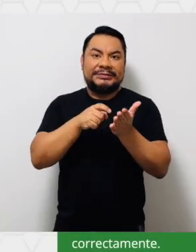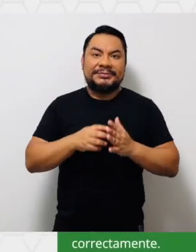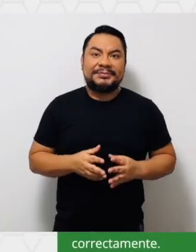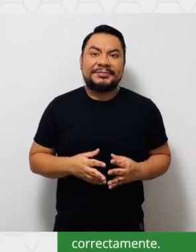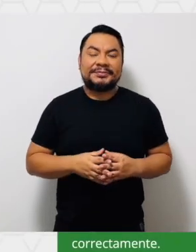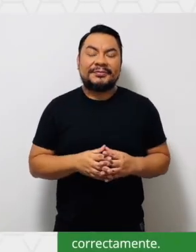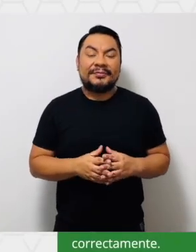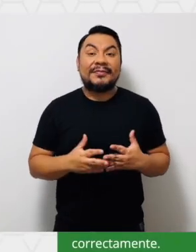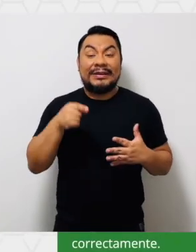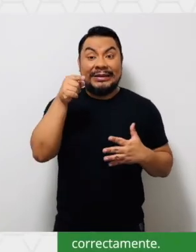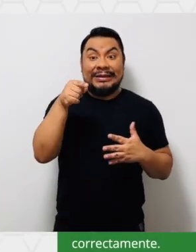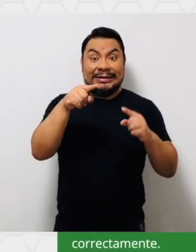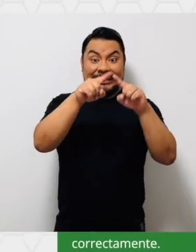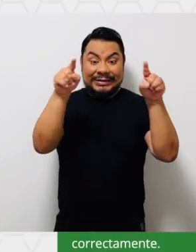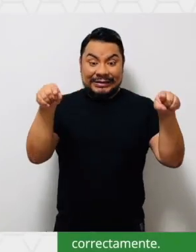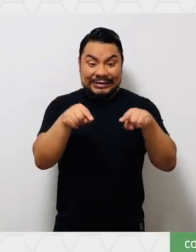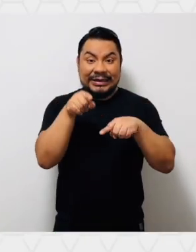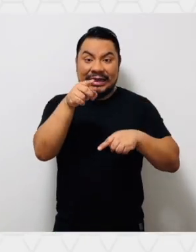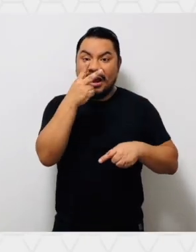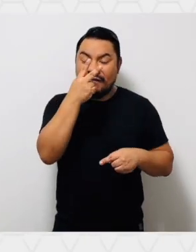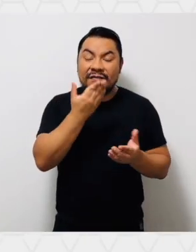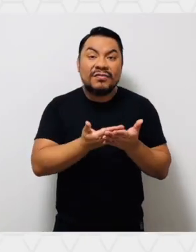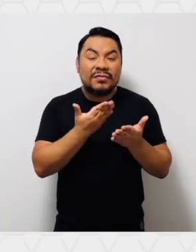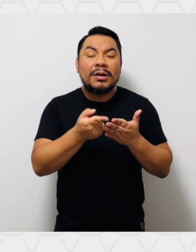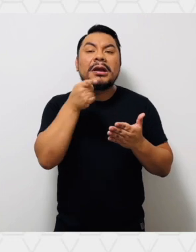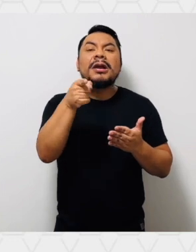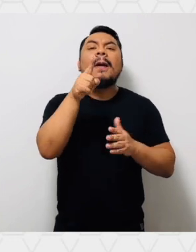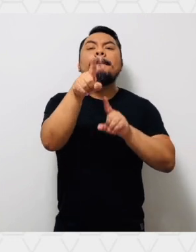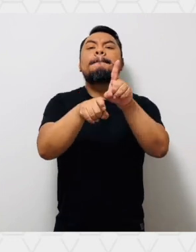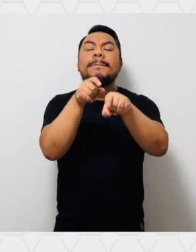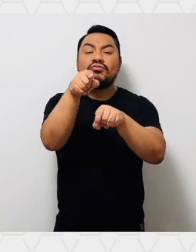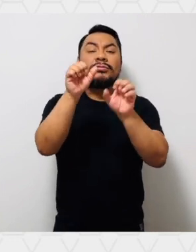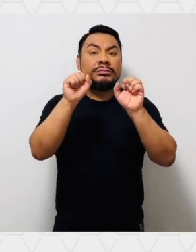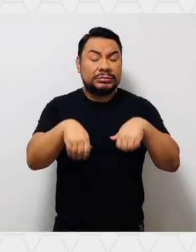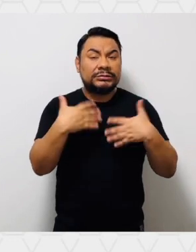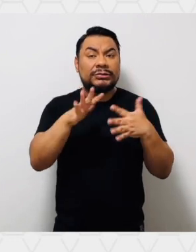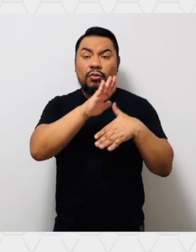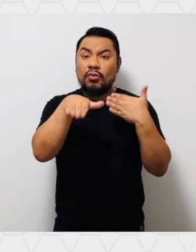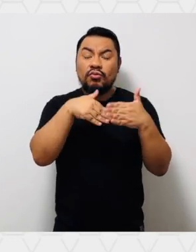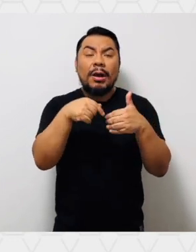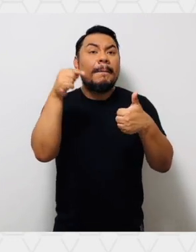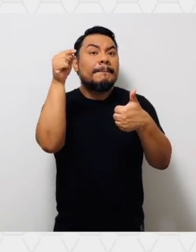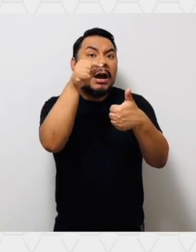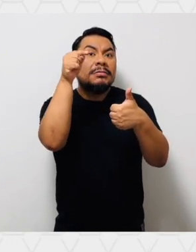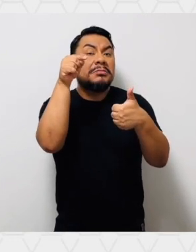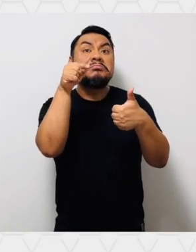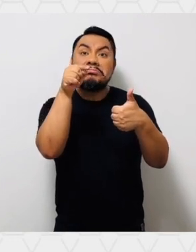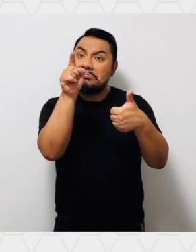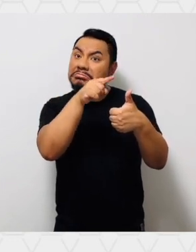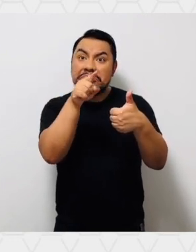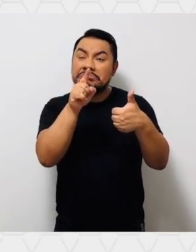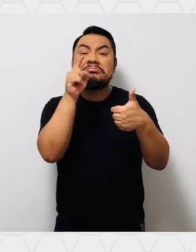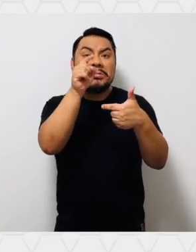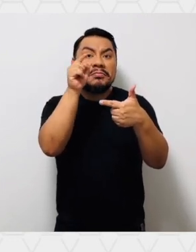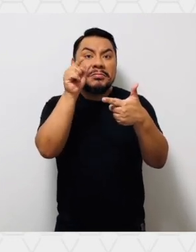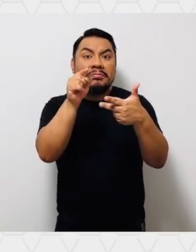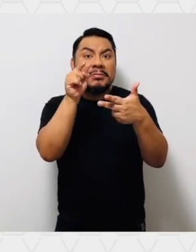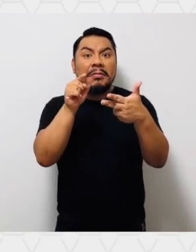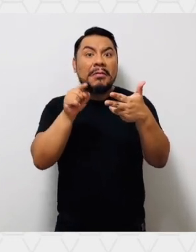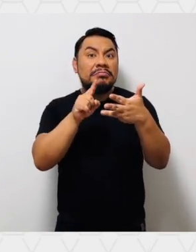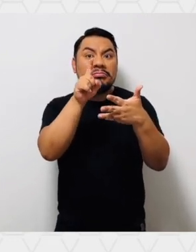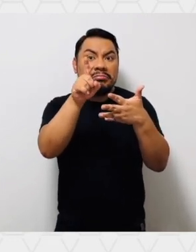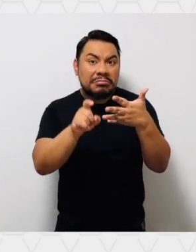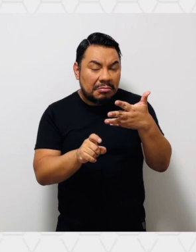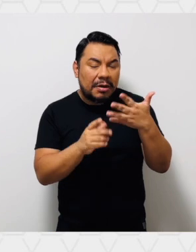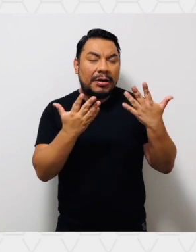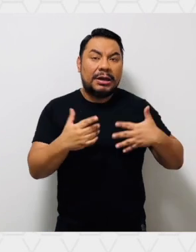Siguiente. En esta ventana se verificará y se te consultará si cumples con alguna de las condiciones priorizables de esta